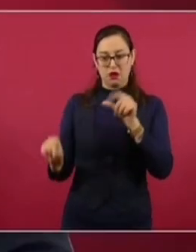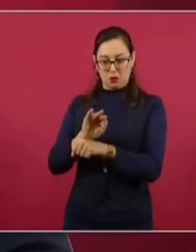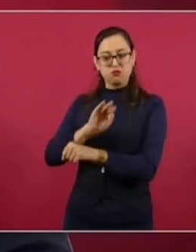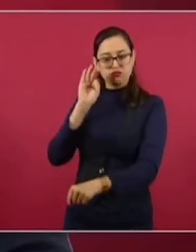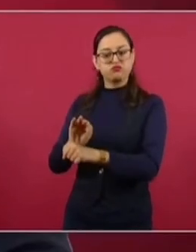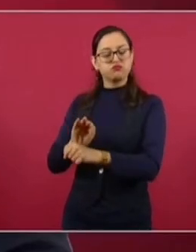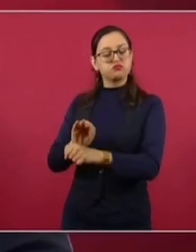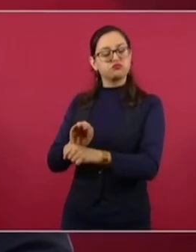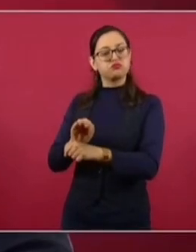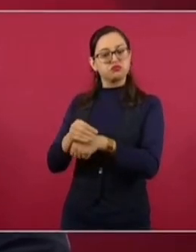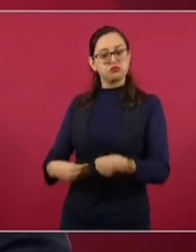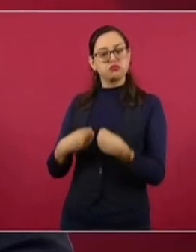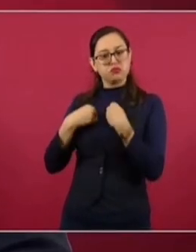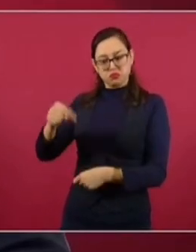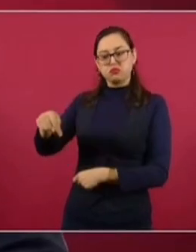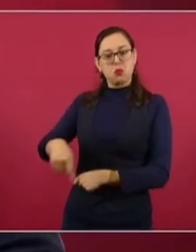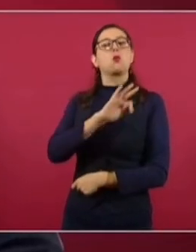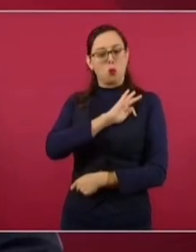a